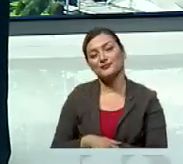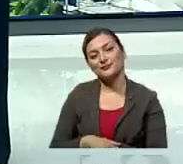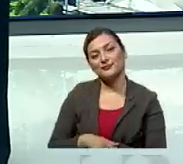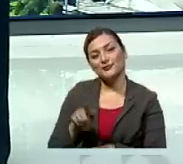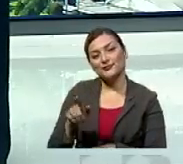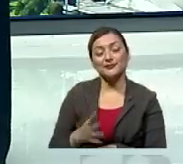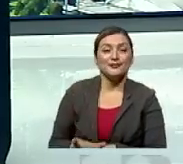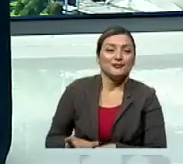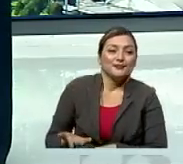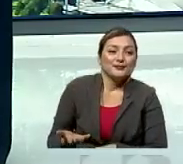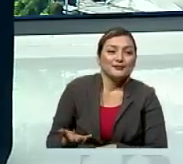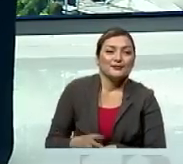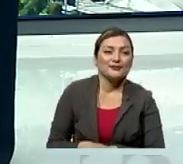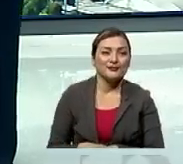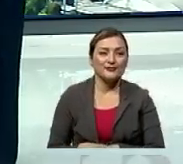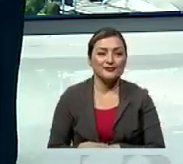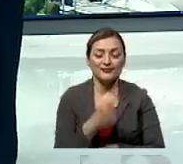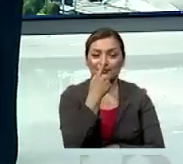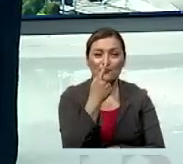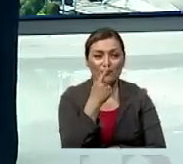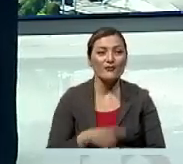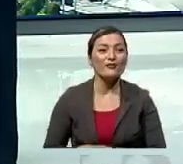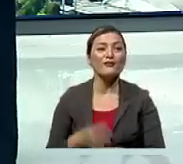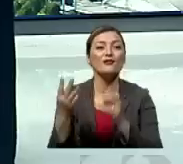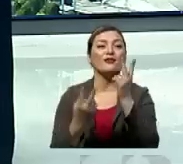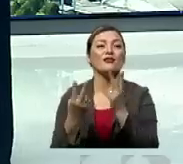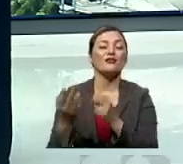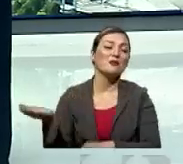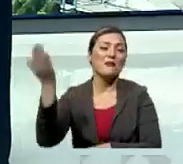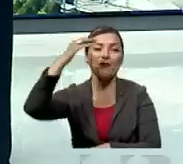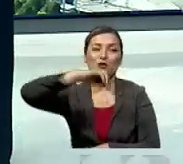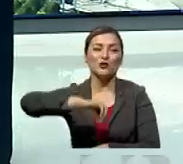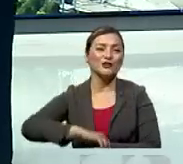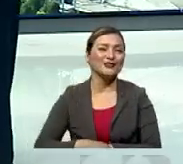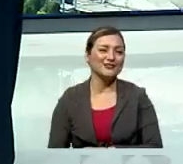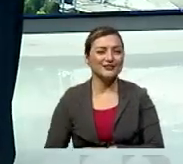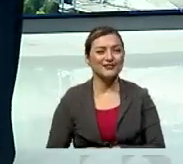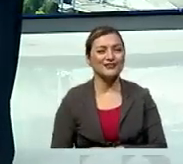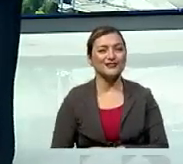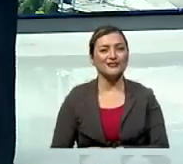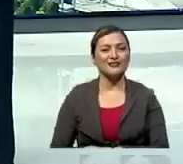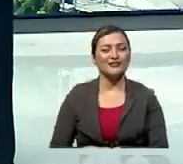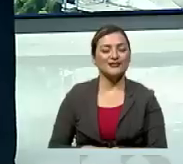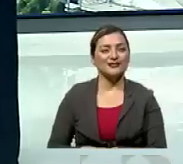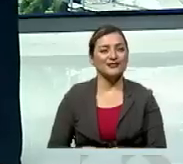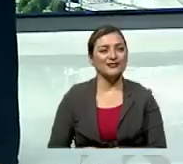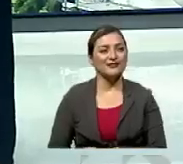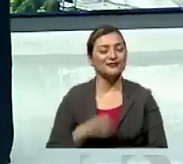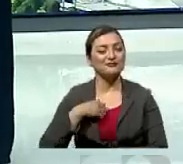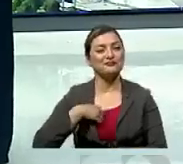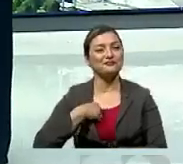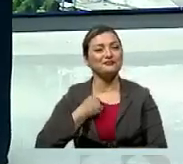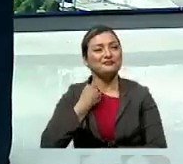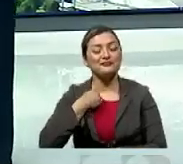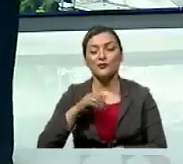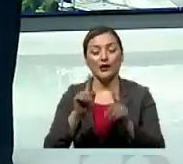usted también le generó curiosidad, visítelos. Vamos a Píllaro todos a visitar este museo. Y ahora vamos